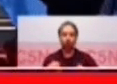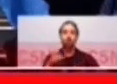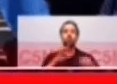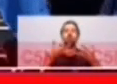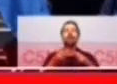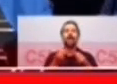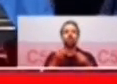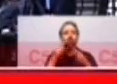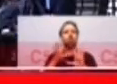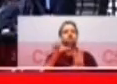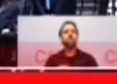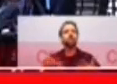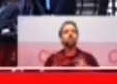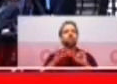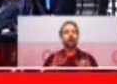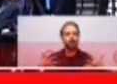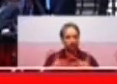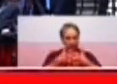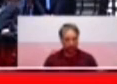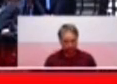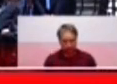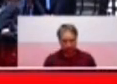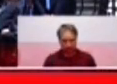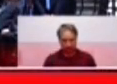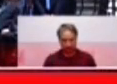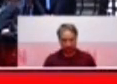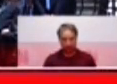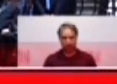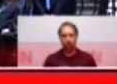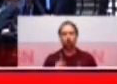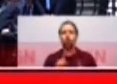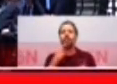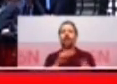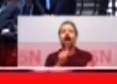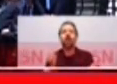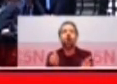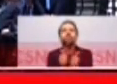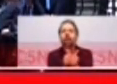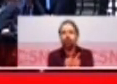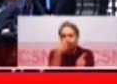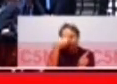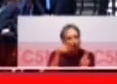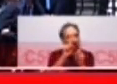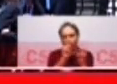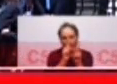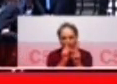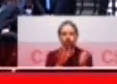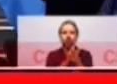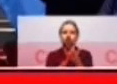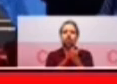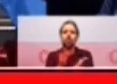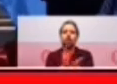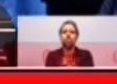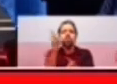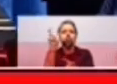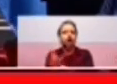contexto donde yo sigo lo decíamos recién en el programa Yo sigo sin entender Eh cómo están midiendo el termómetro social porque tenés